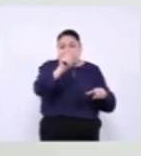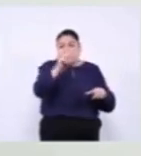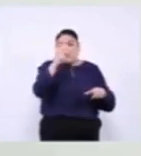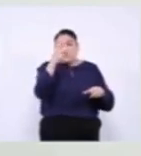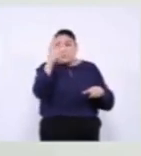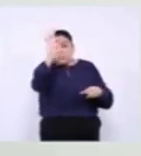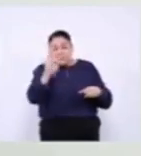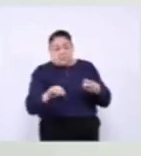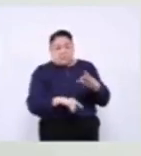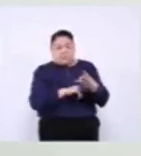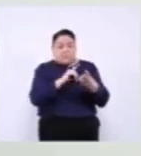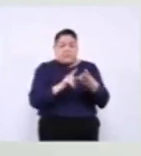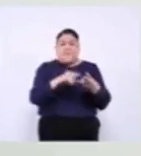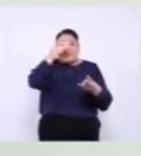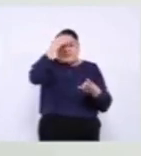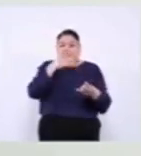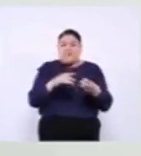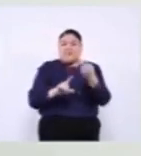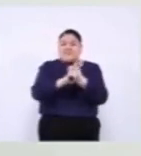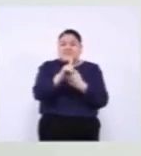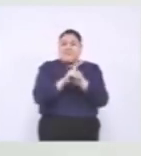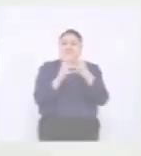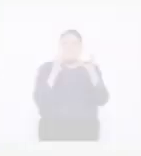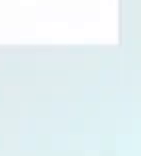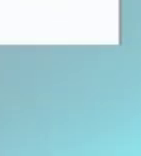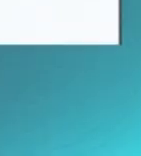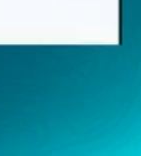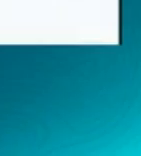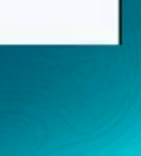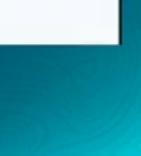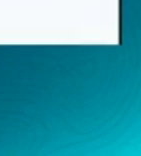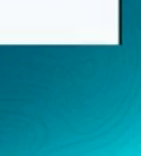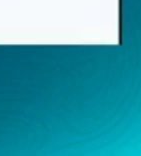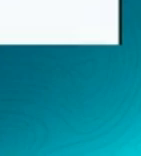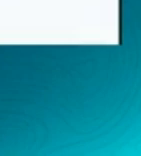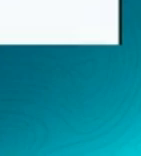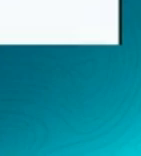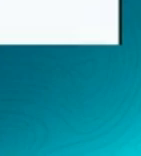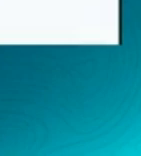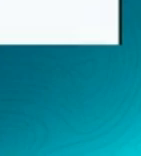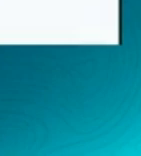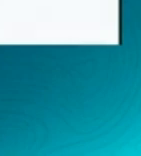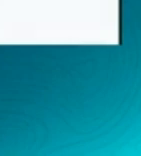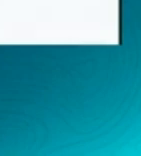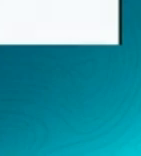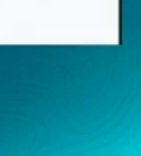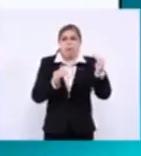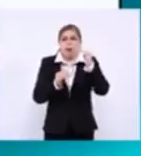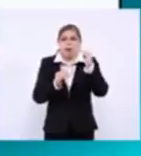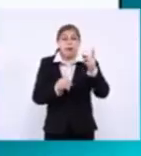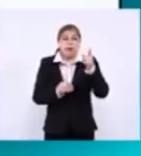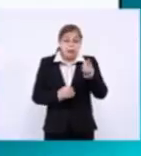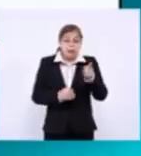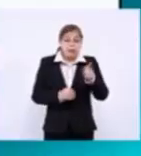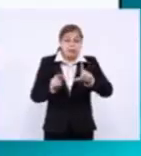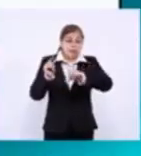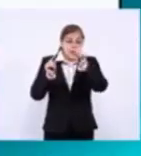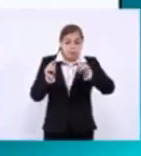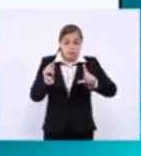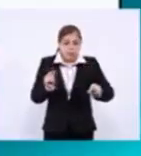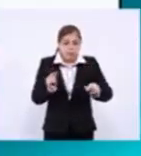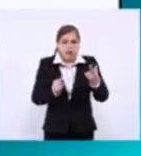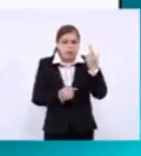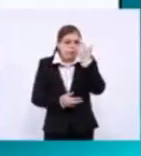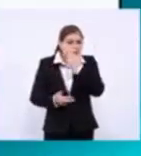la artritis con el diez punto siete por ciento el instrumento estadístico fue realizado en colaboración con el centro médico